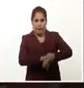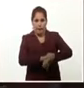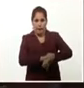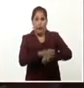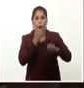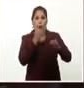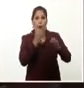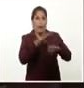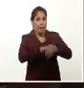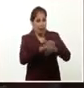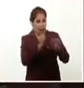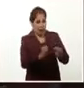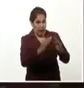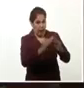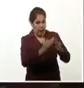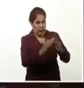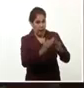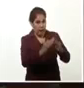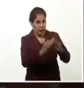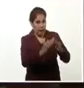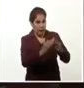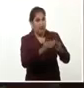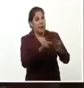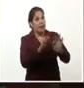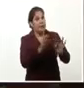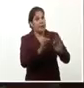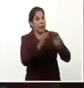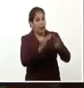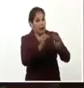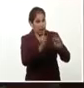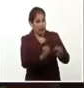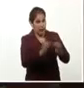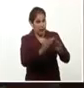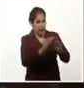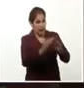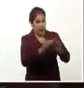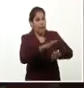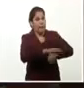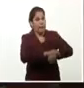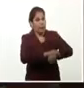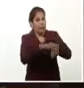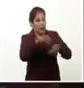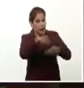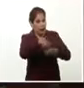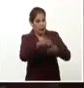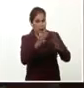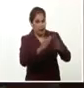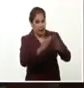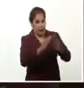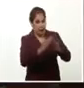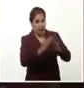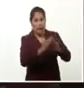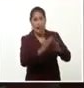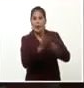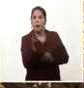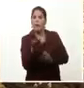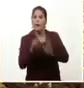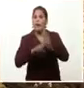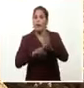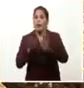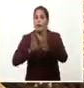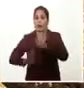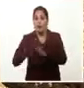cautelar, está asegurado con medida cautelar de prisión provisional y no designa abogado